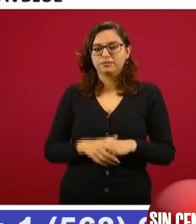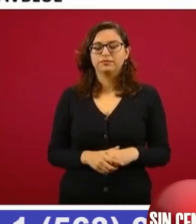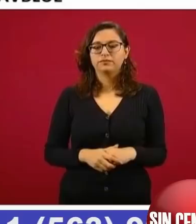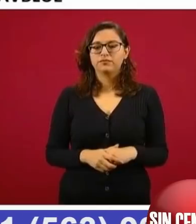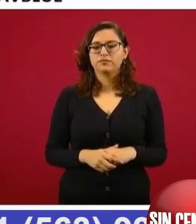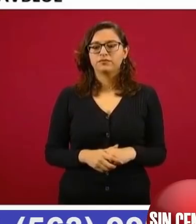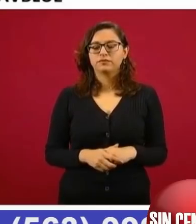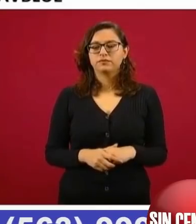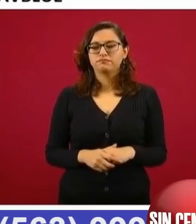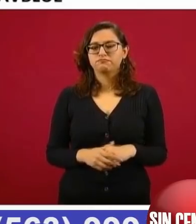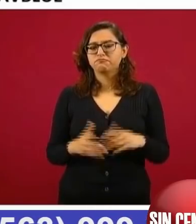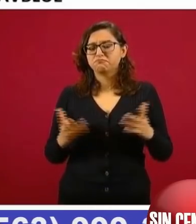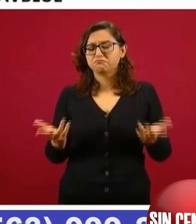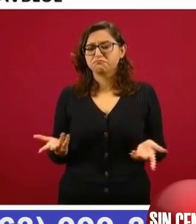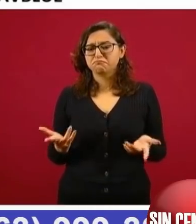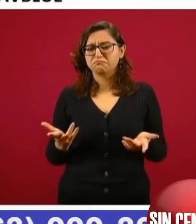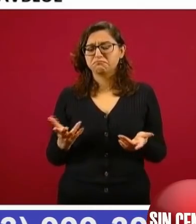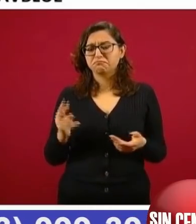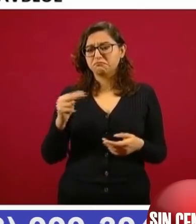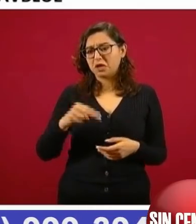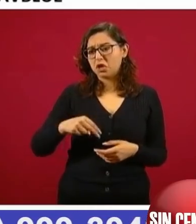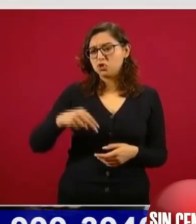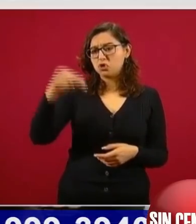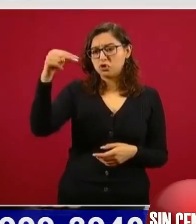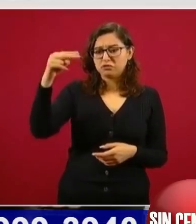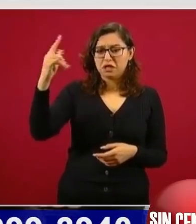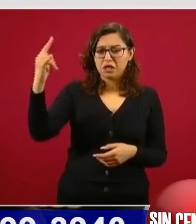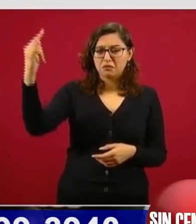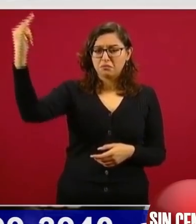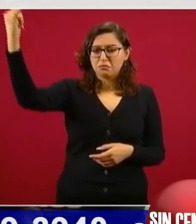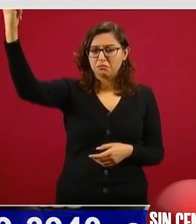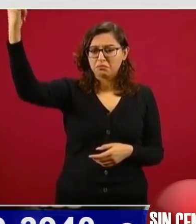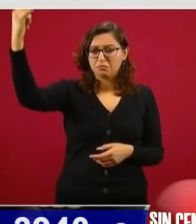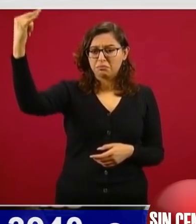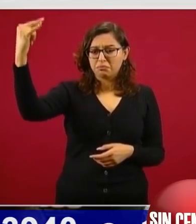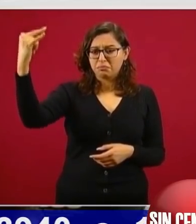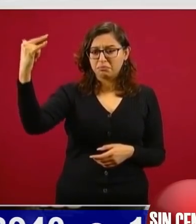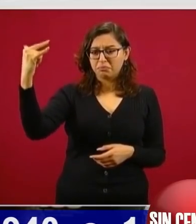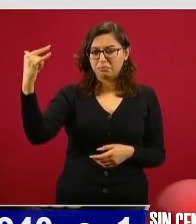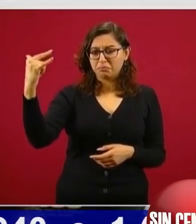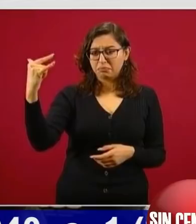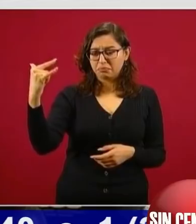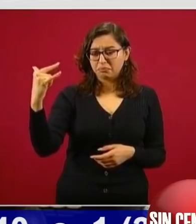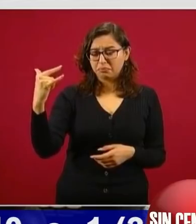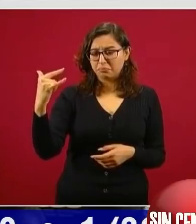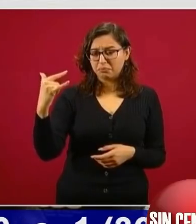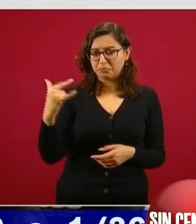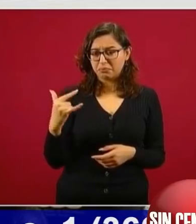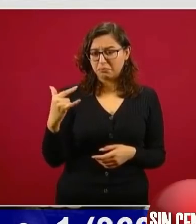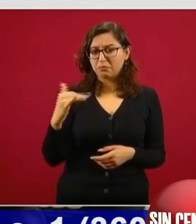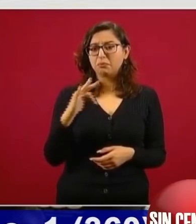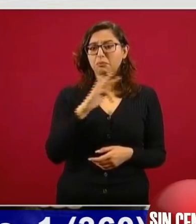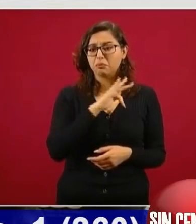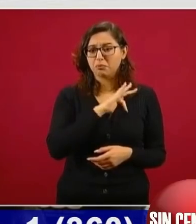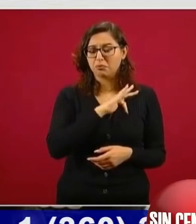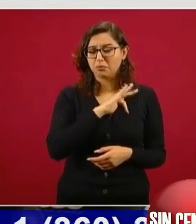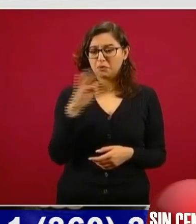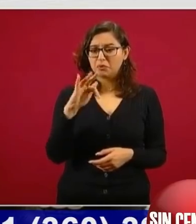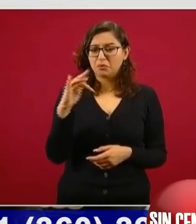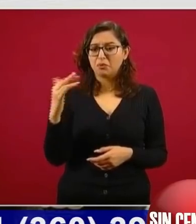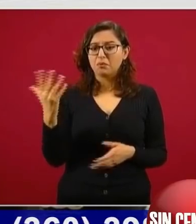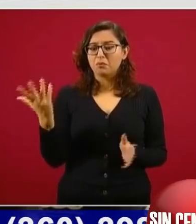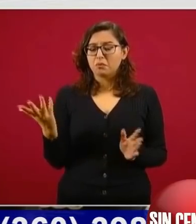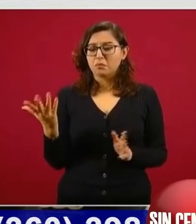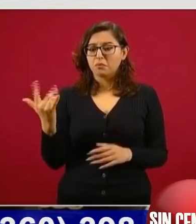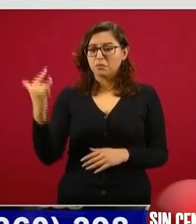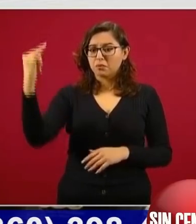accede por alguno de los puntos del norte, puede tomar cualquiera o venirse de forma directa para